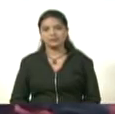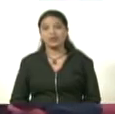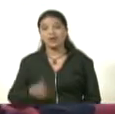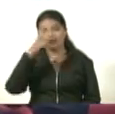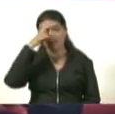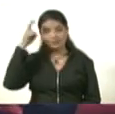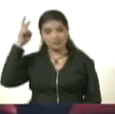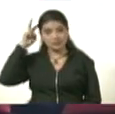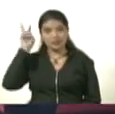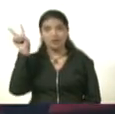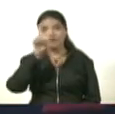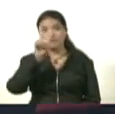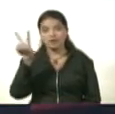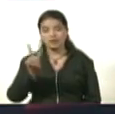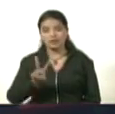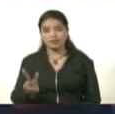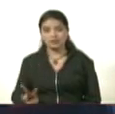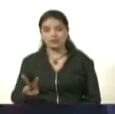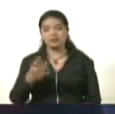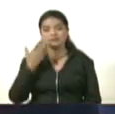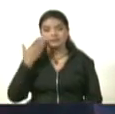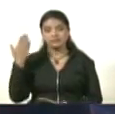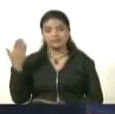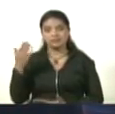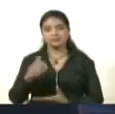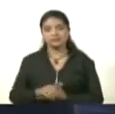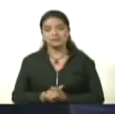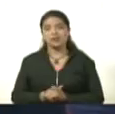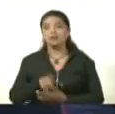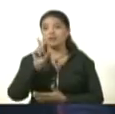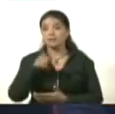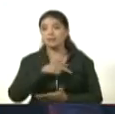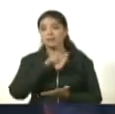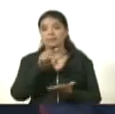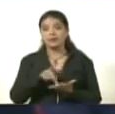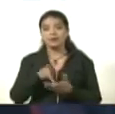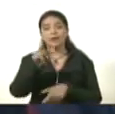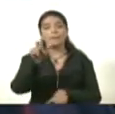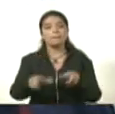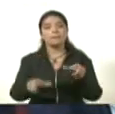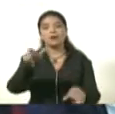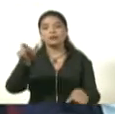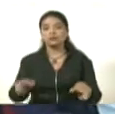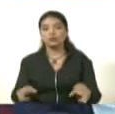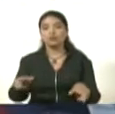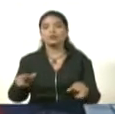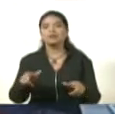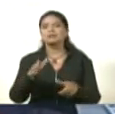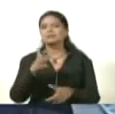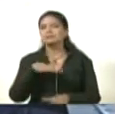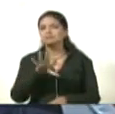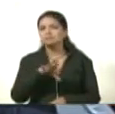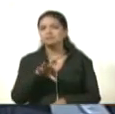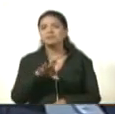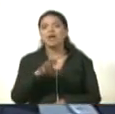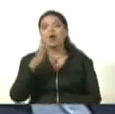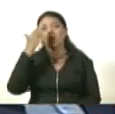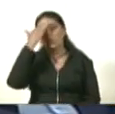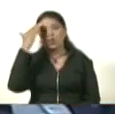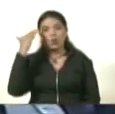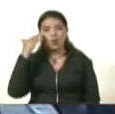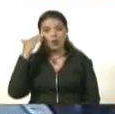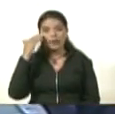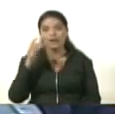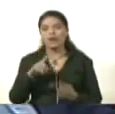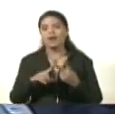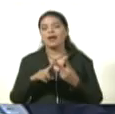Venezolano. Gracias. Destacar también que participan representantes de la República Democrática de Corea, República